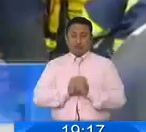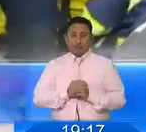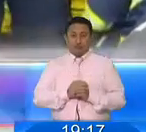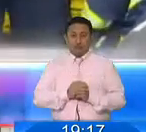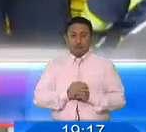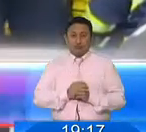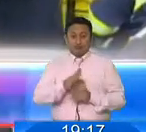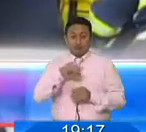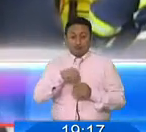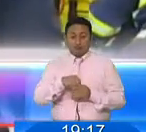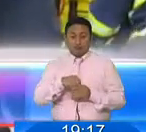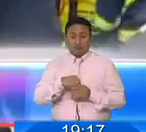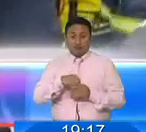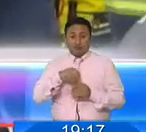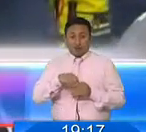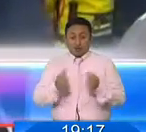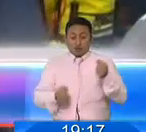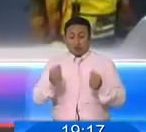d